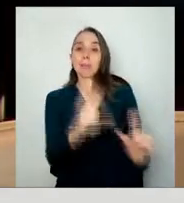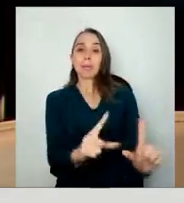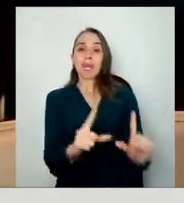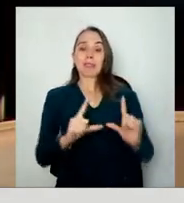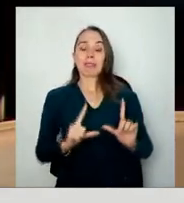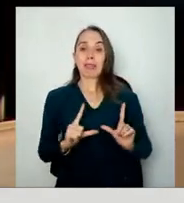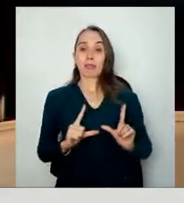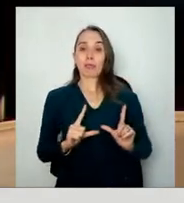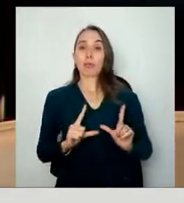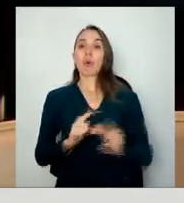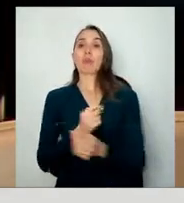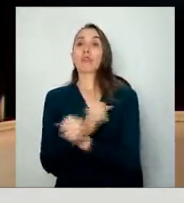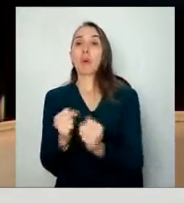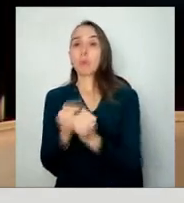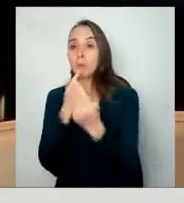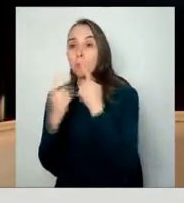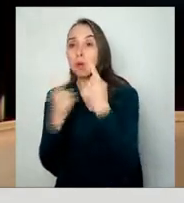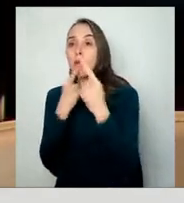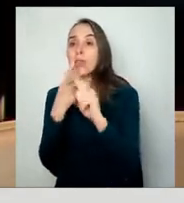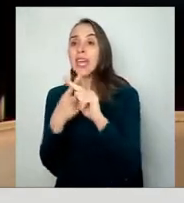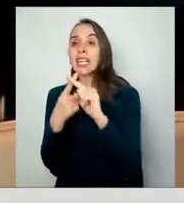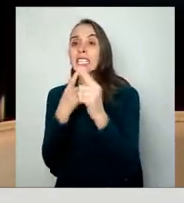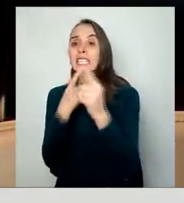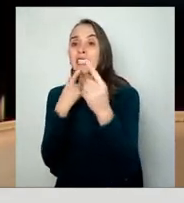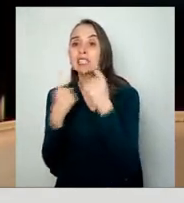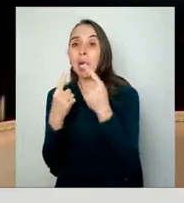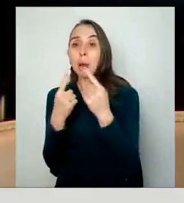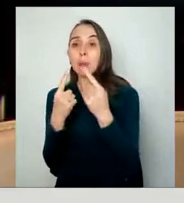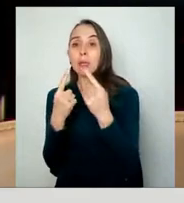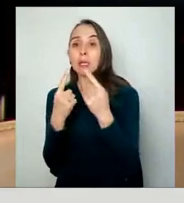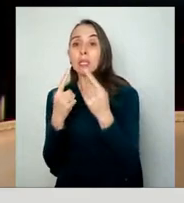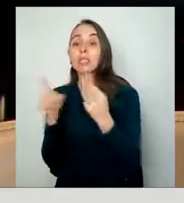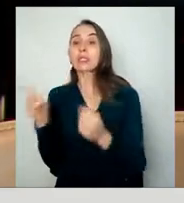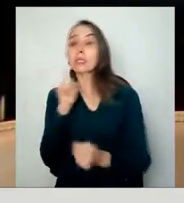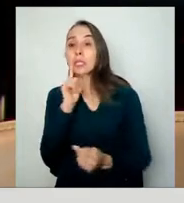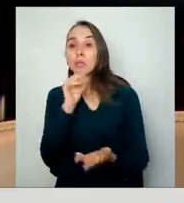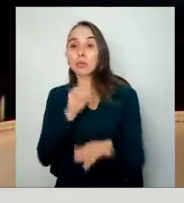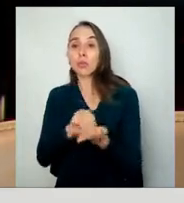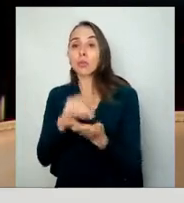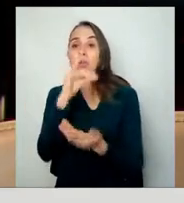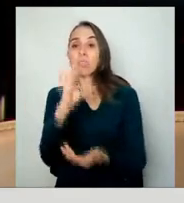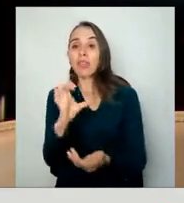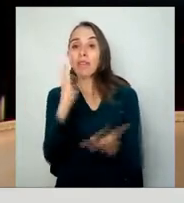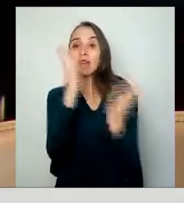imposibilita rendir exámenes en caso de tener deudas educacionales